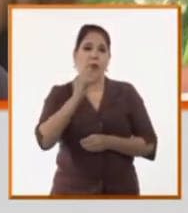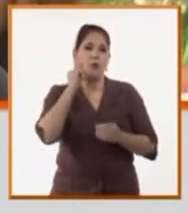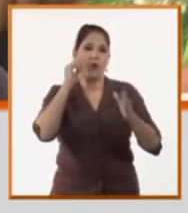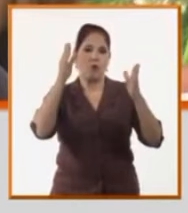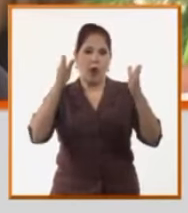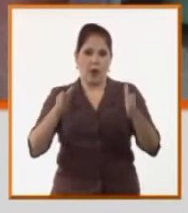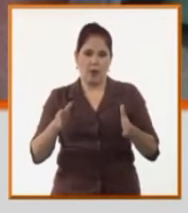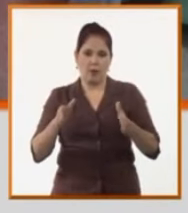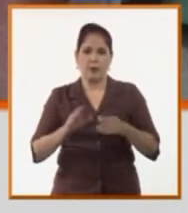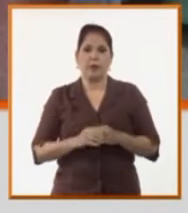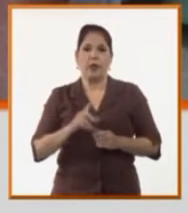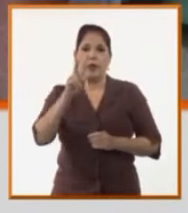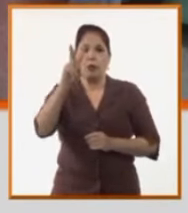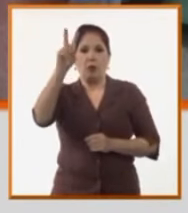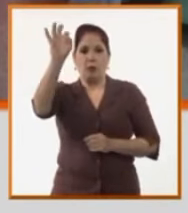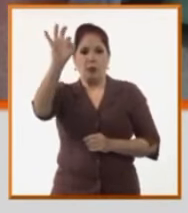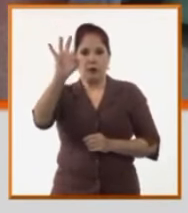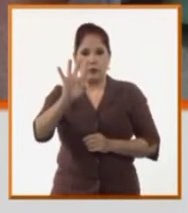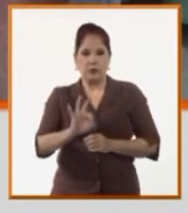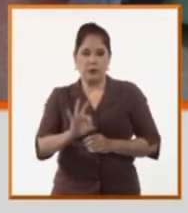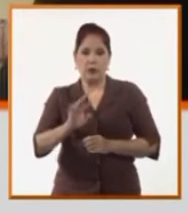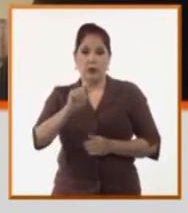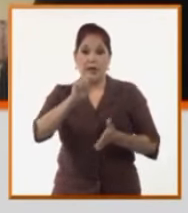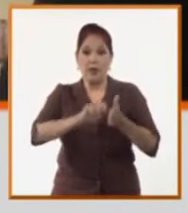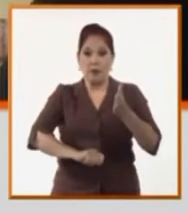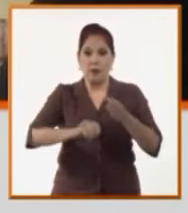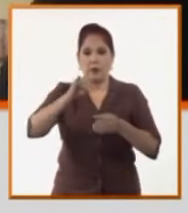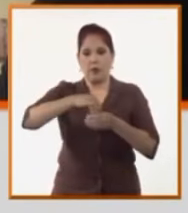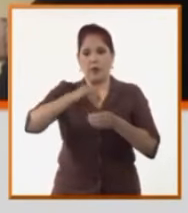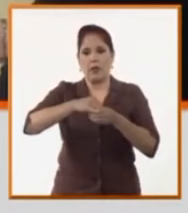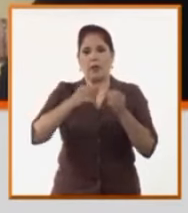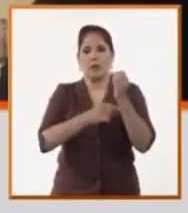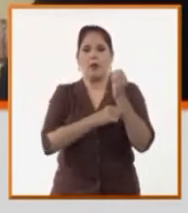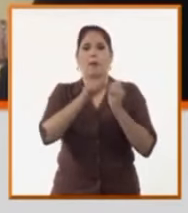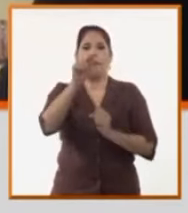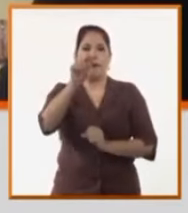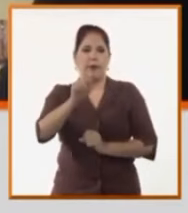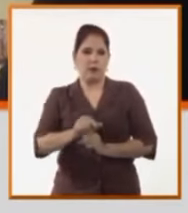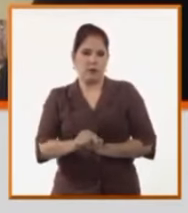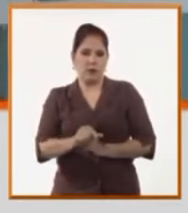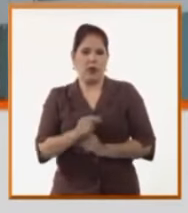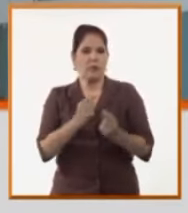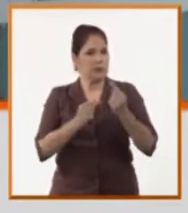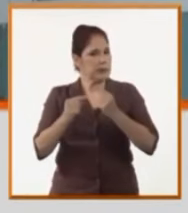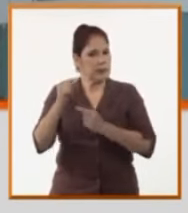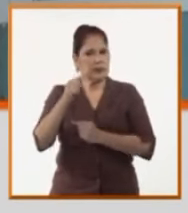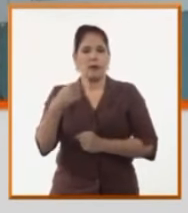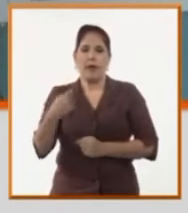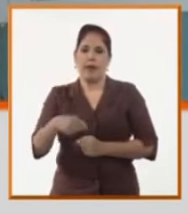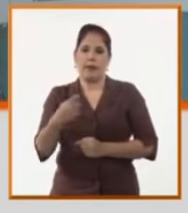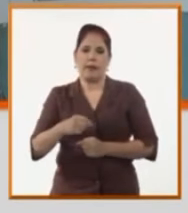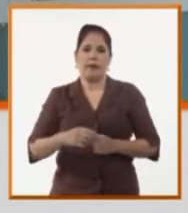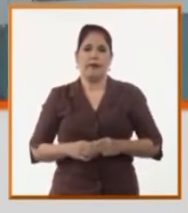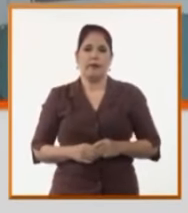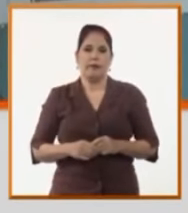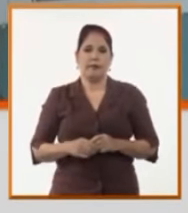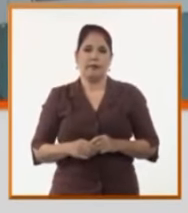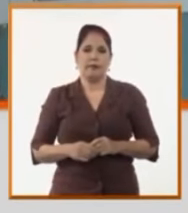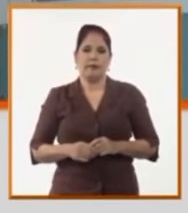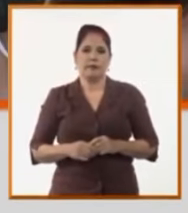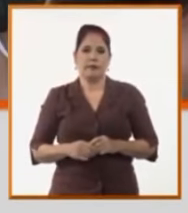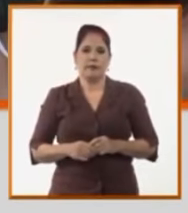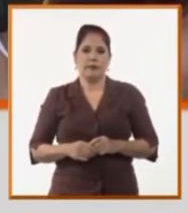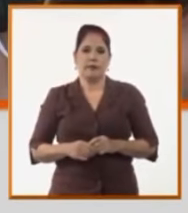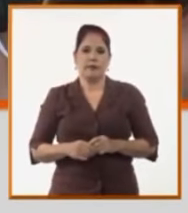relacionados con el 2% del del impuestos sobre ingresos personales o sea esta es la particularidad que tiene esta declaración jurada que después